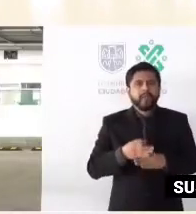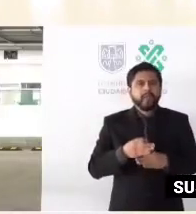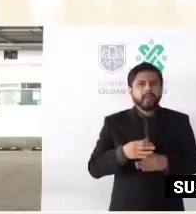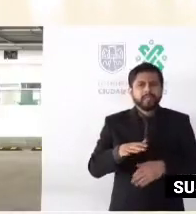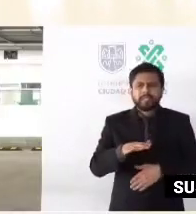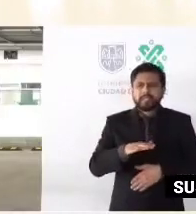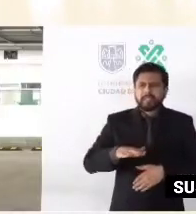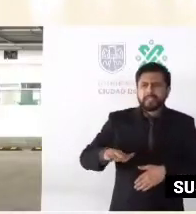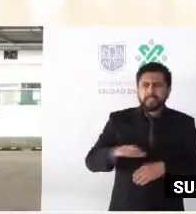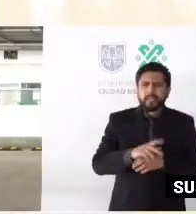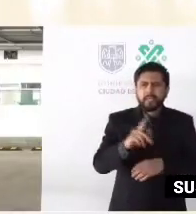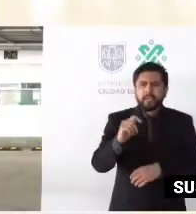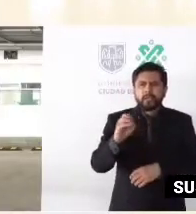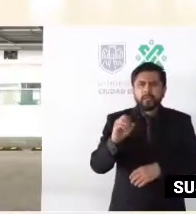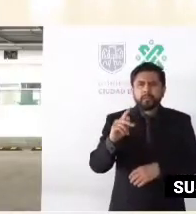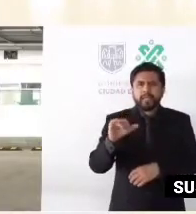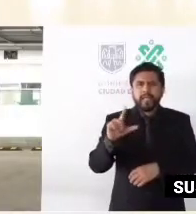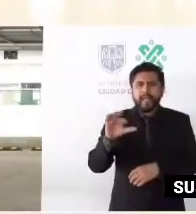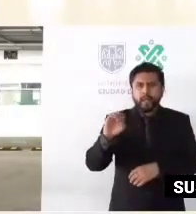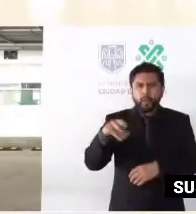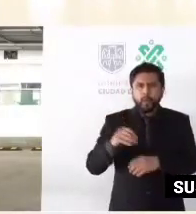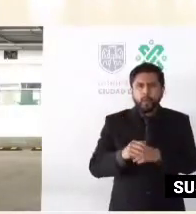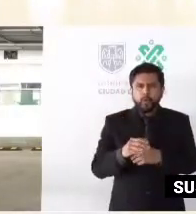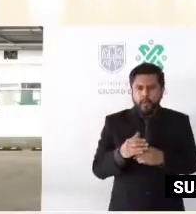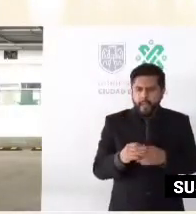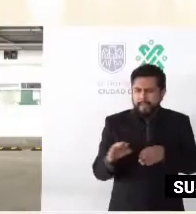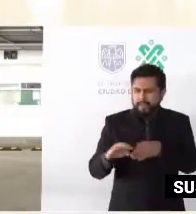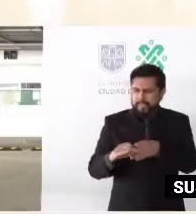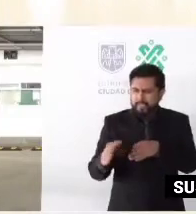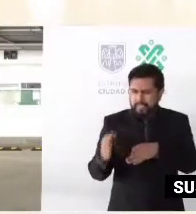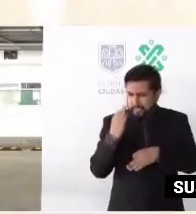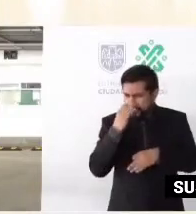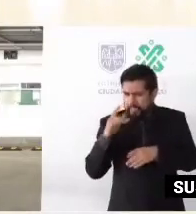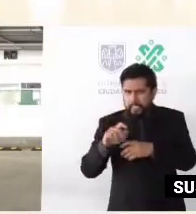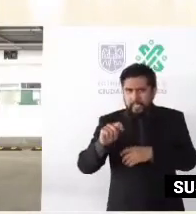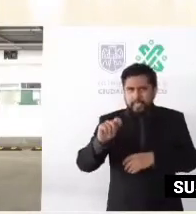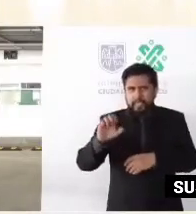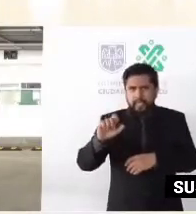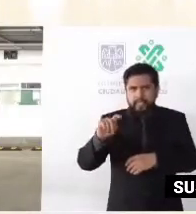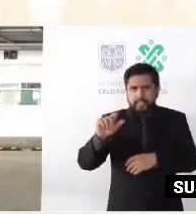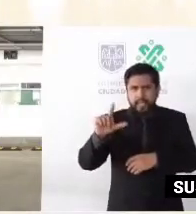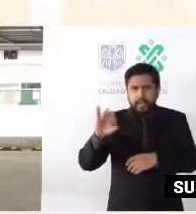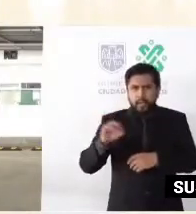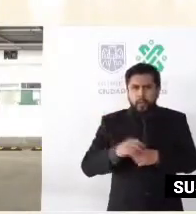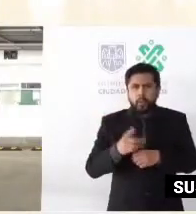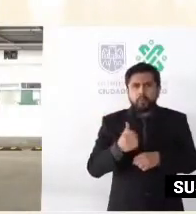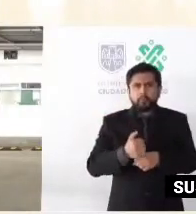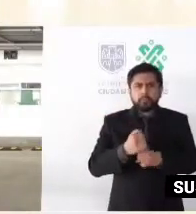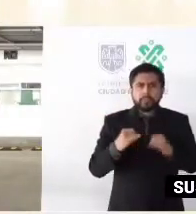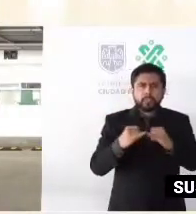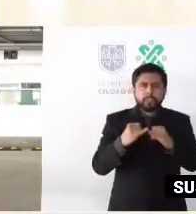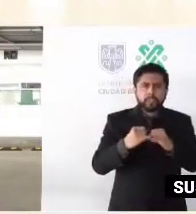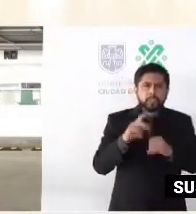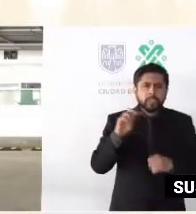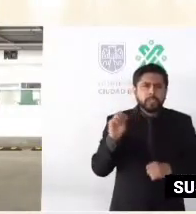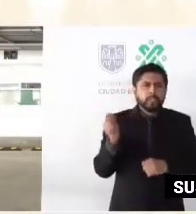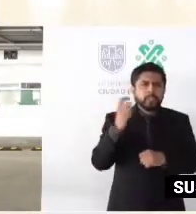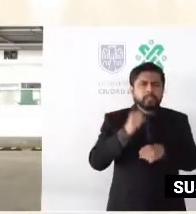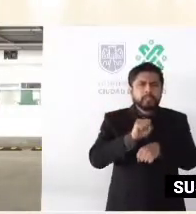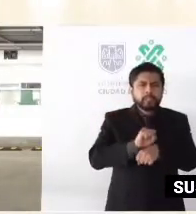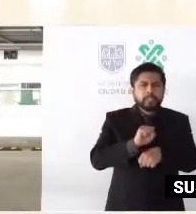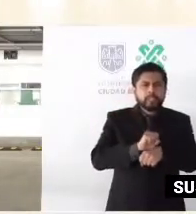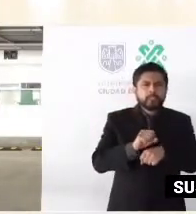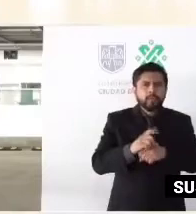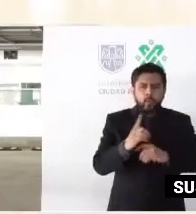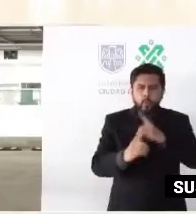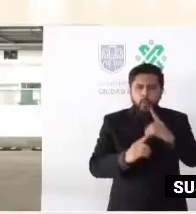Topilejo, conocida como Tetenco, en donde está un instituto tecnológico, una primaria, una secundaria técnica, un